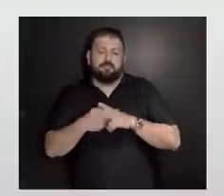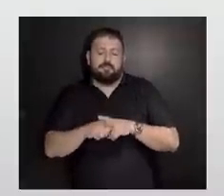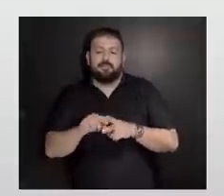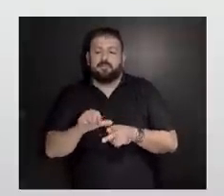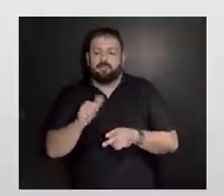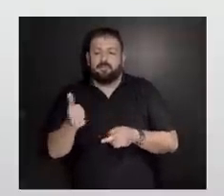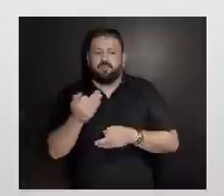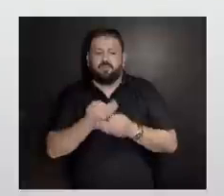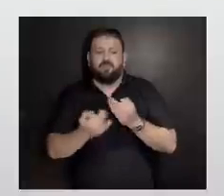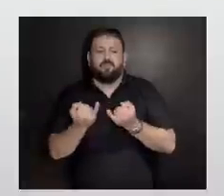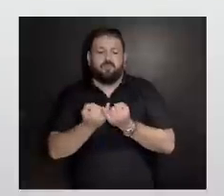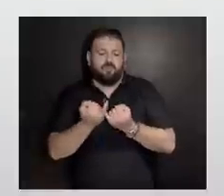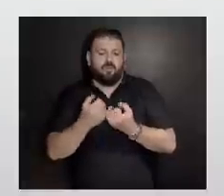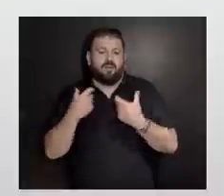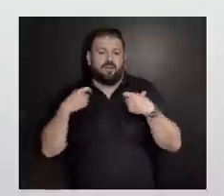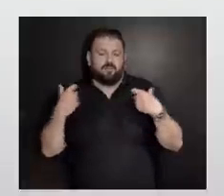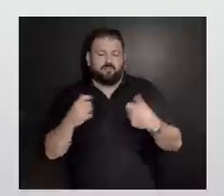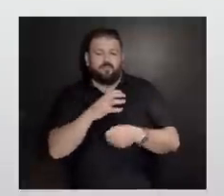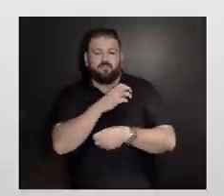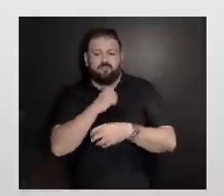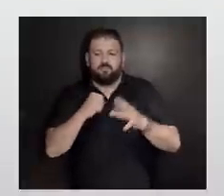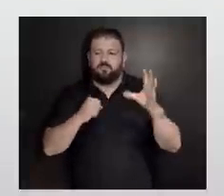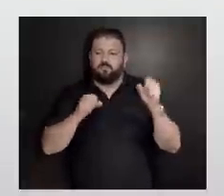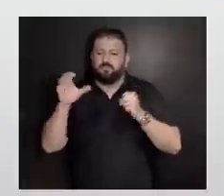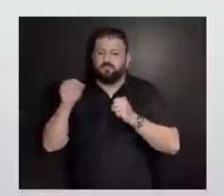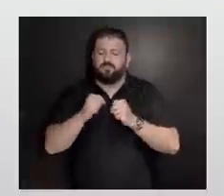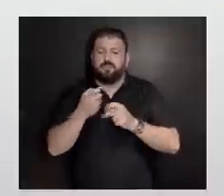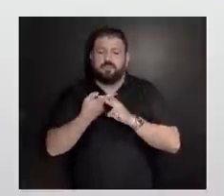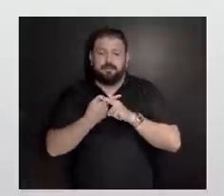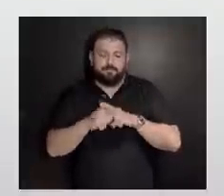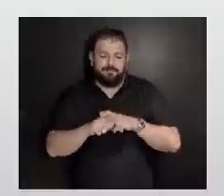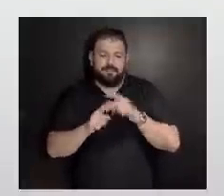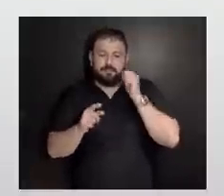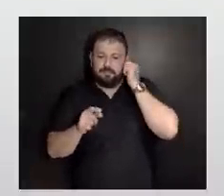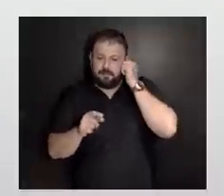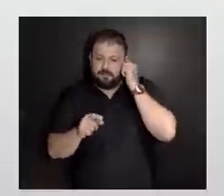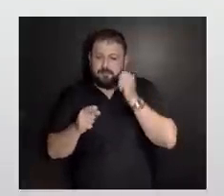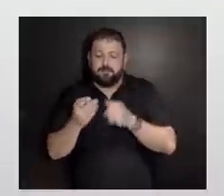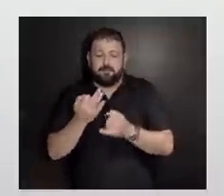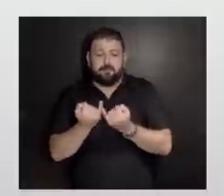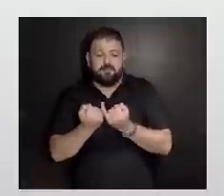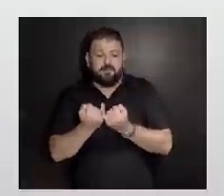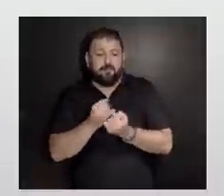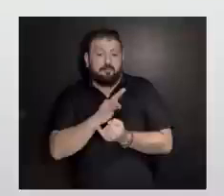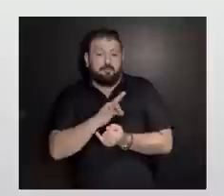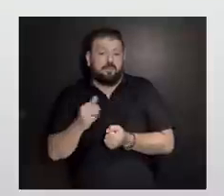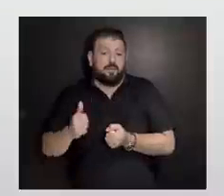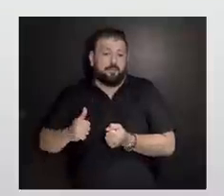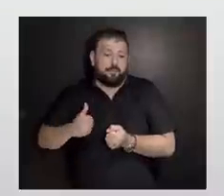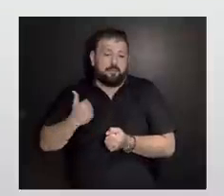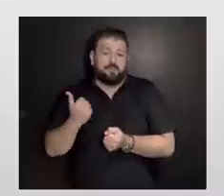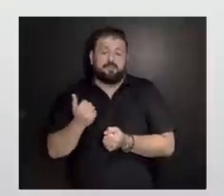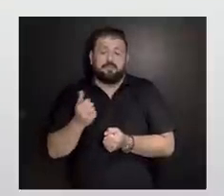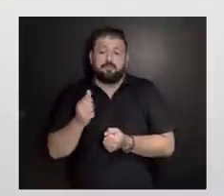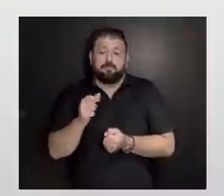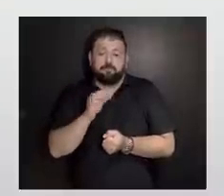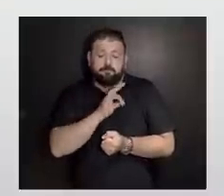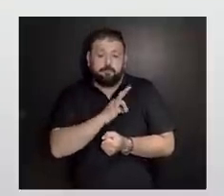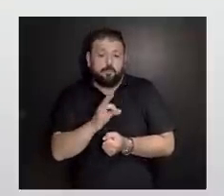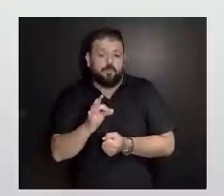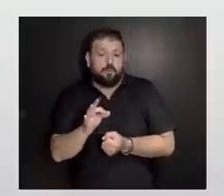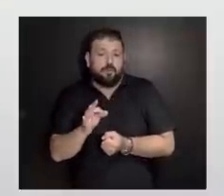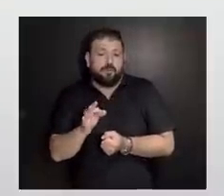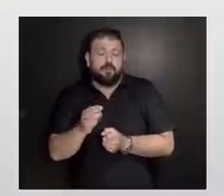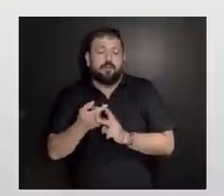de los músculos, vamos a generar estos compuestos tóxicos y al contrario, o sea, sí va como a aprovechar estos cuerpos cetónicos como energía, pero